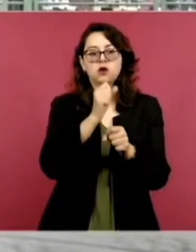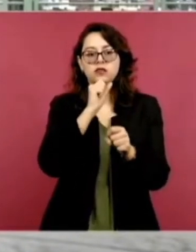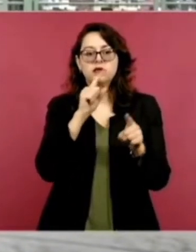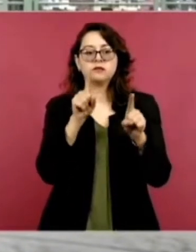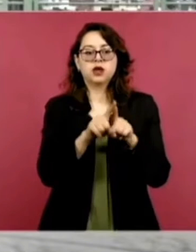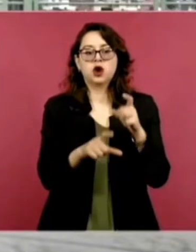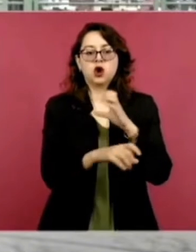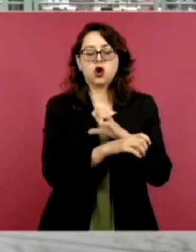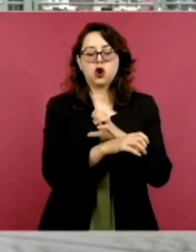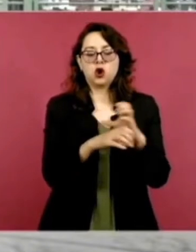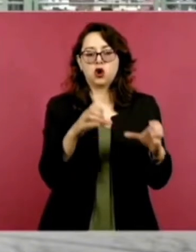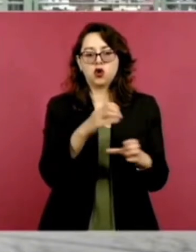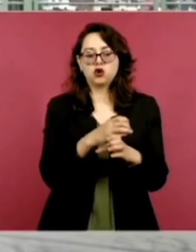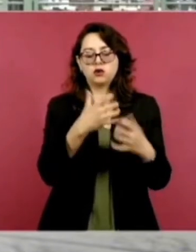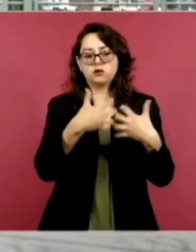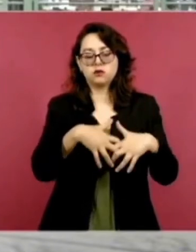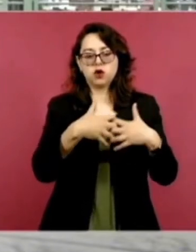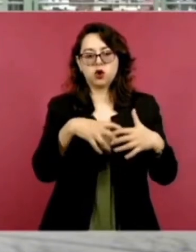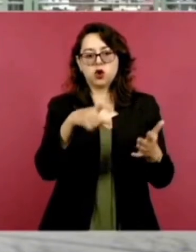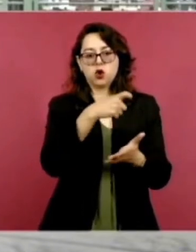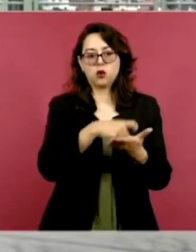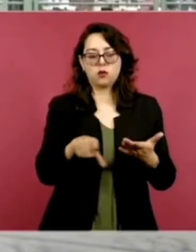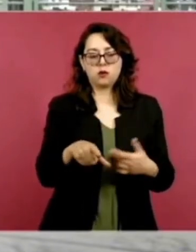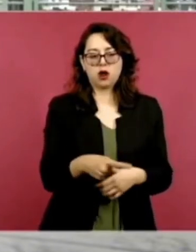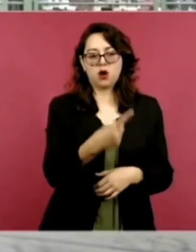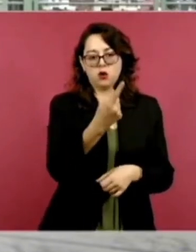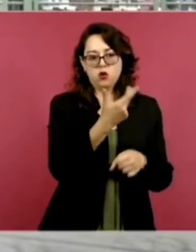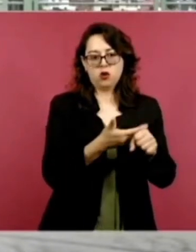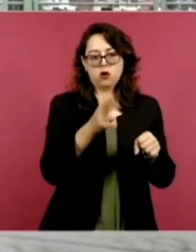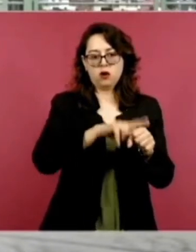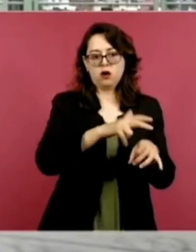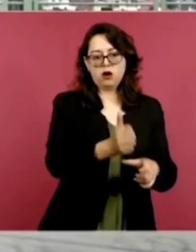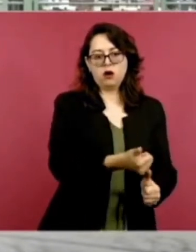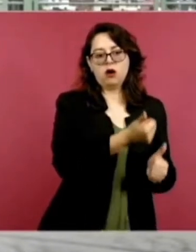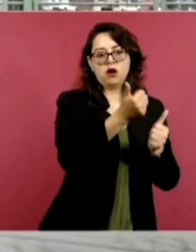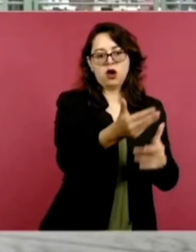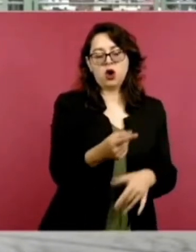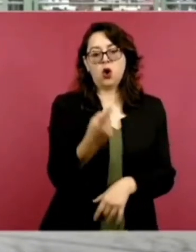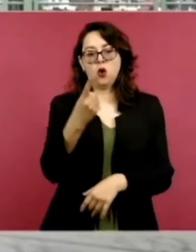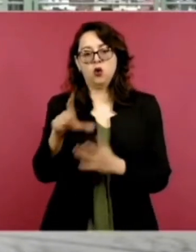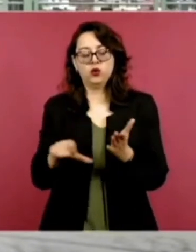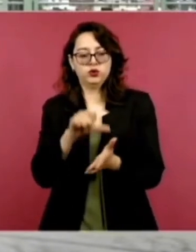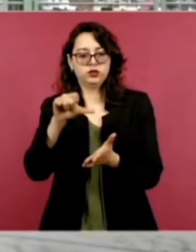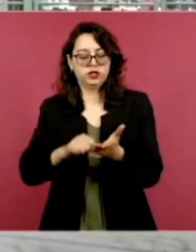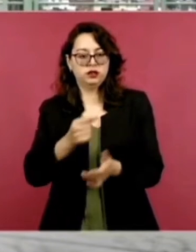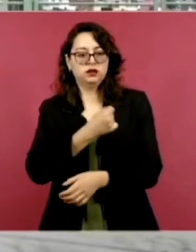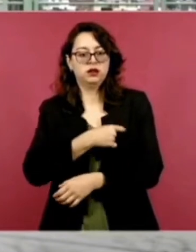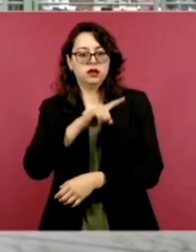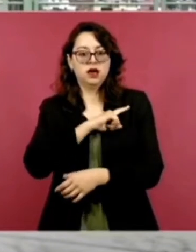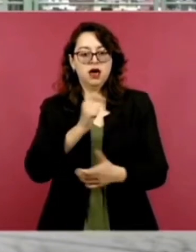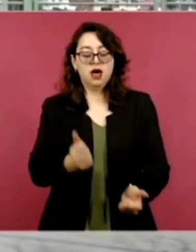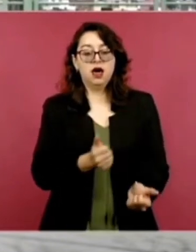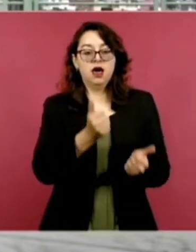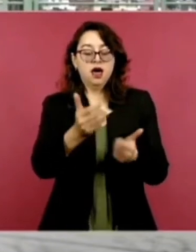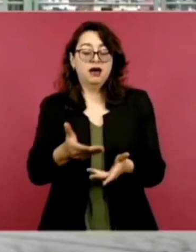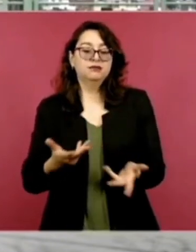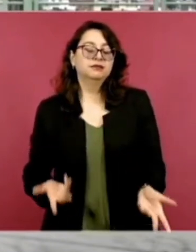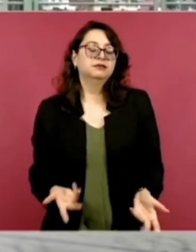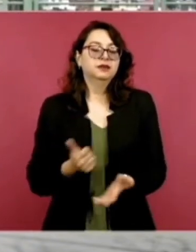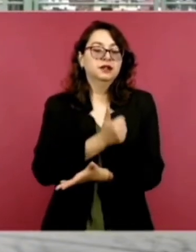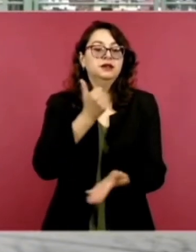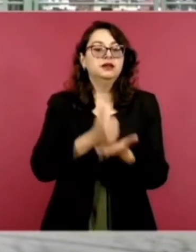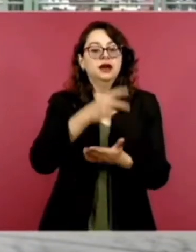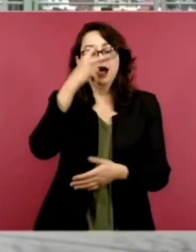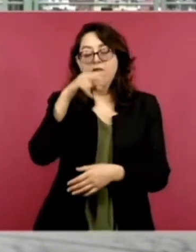para 1 de los 34 hospitales y para un centro de salud. La Ciudad de México, como recordarán, su incorporación a IMSS Bienestar fue apenas en junio